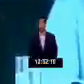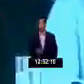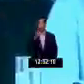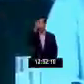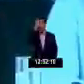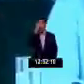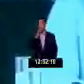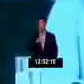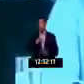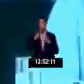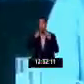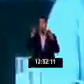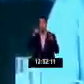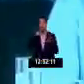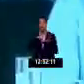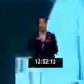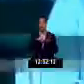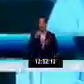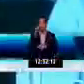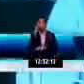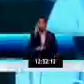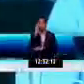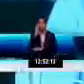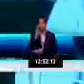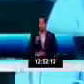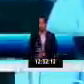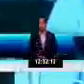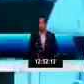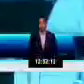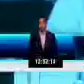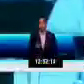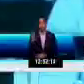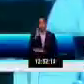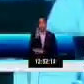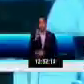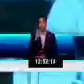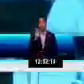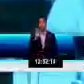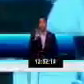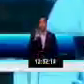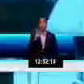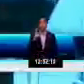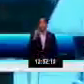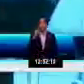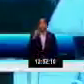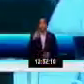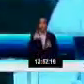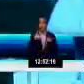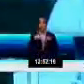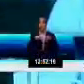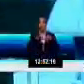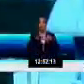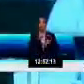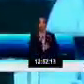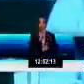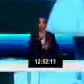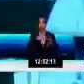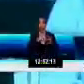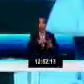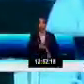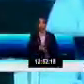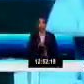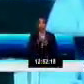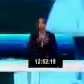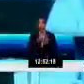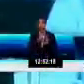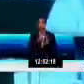Ante la decisión hecha pública de la disidencia de las Fuerzas Armadas Revolucionarias de Colombia, FARC, de continuar por el